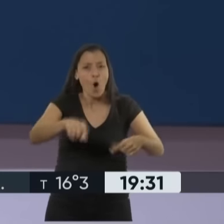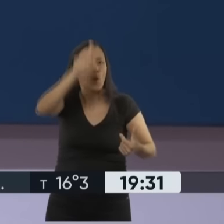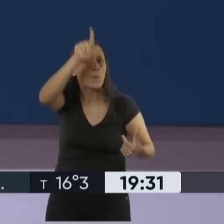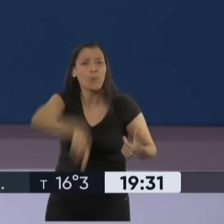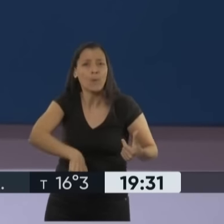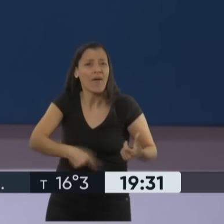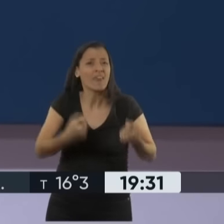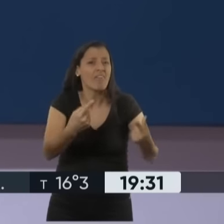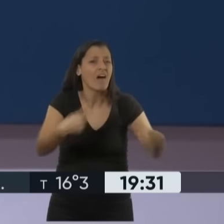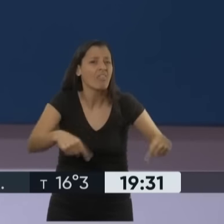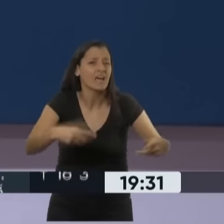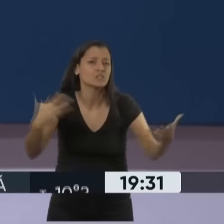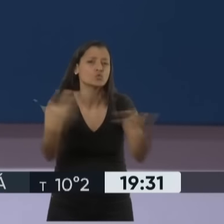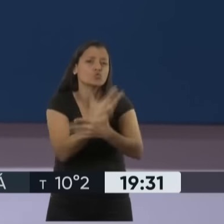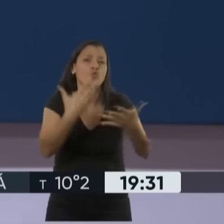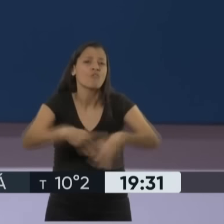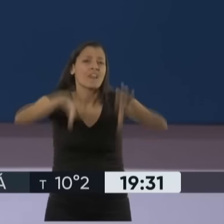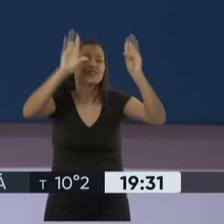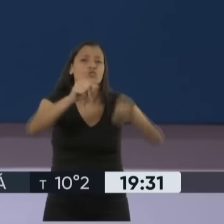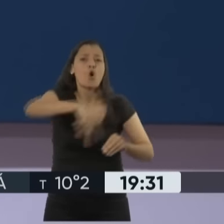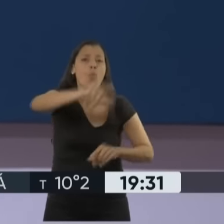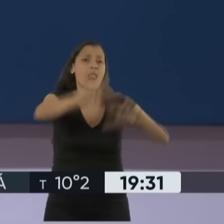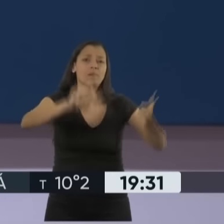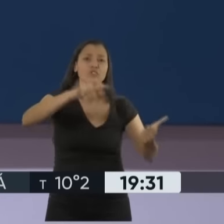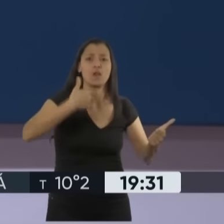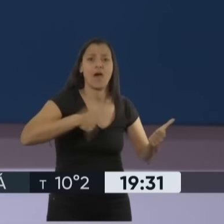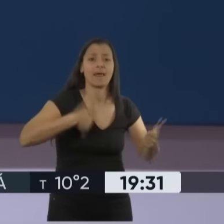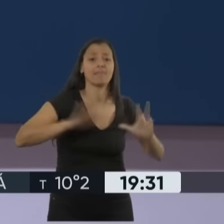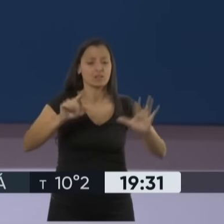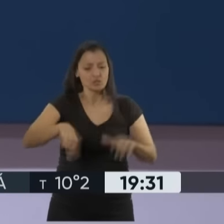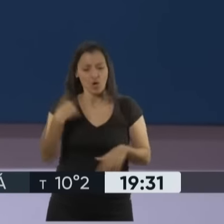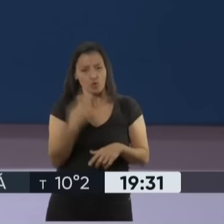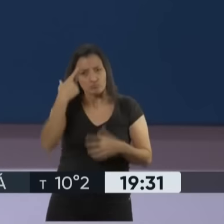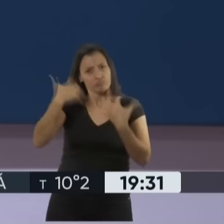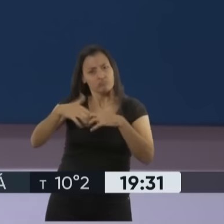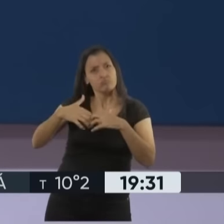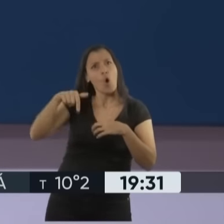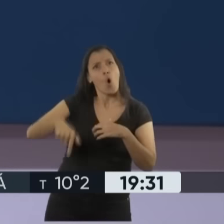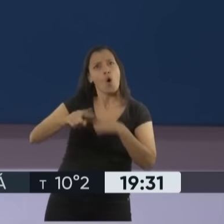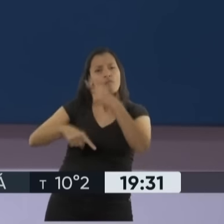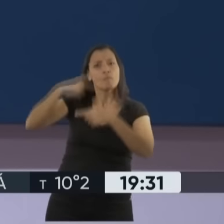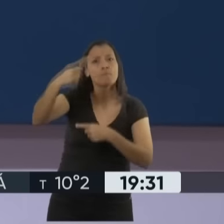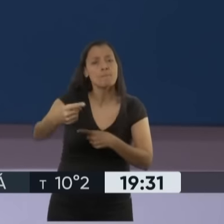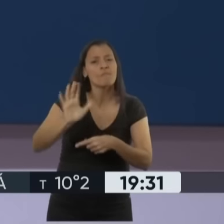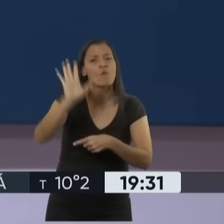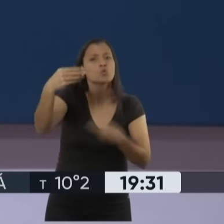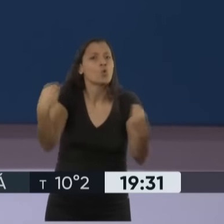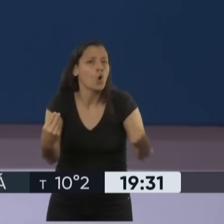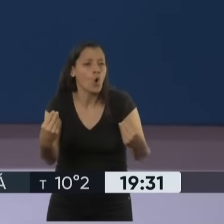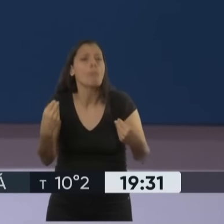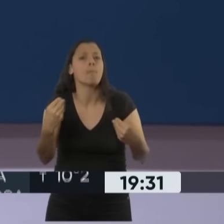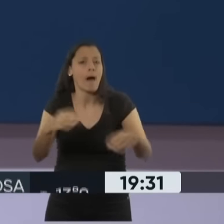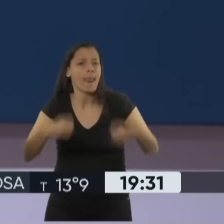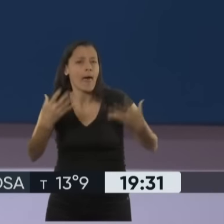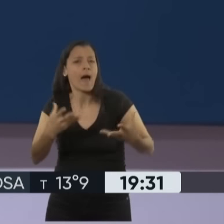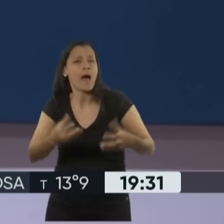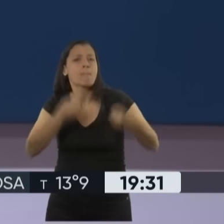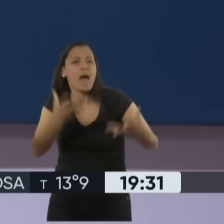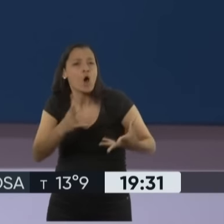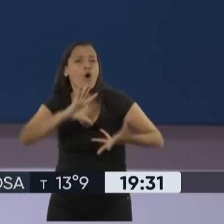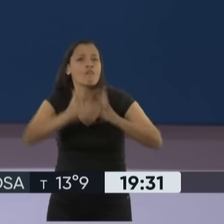argentina en esta cumbre debemos analizar el presente y proyectar el mañana en pos de una reconstrucción creativa